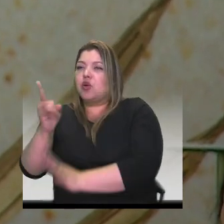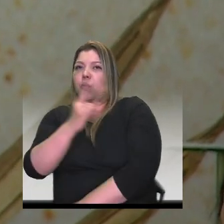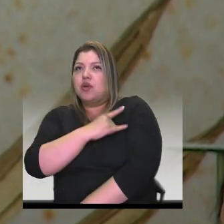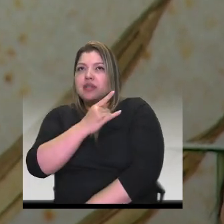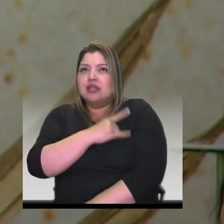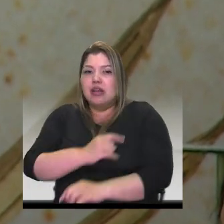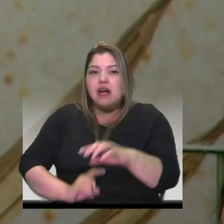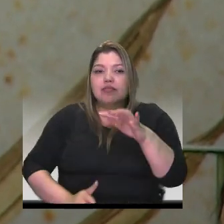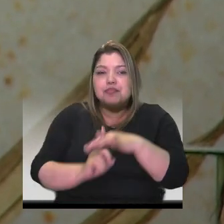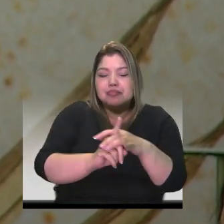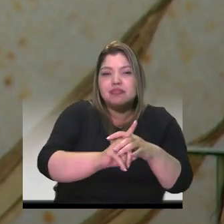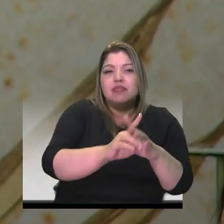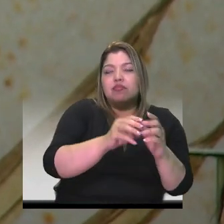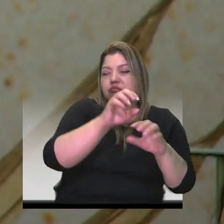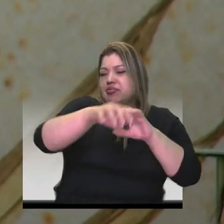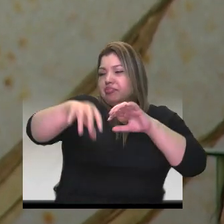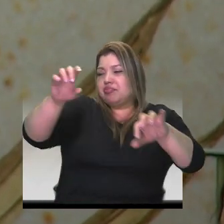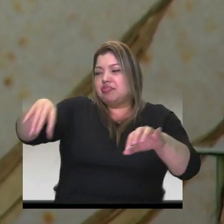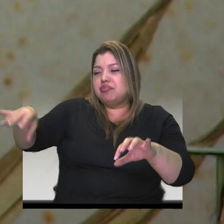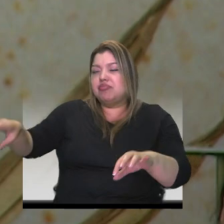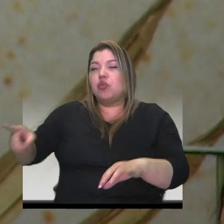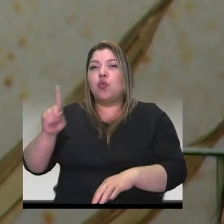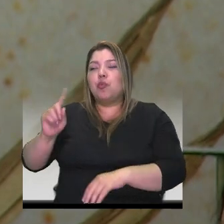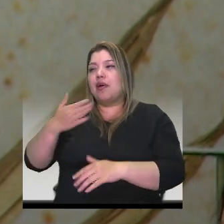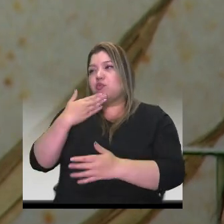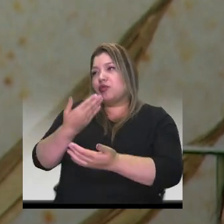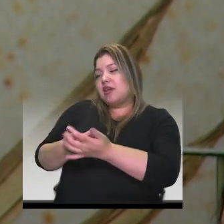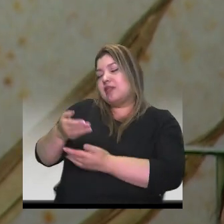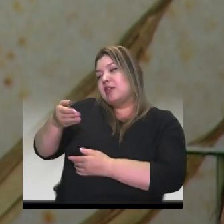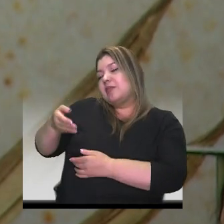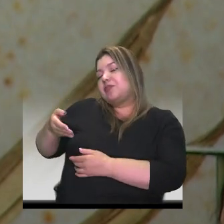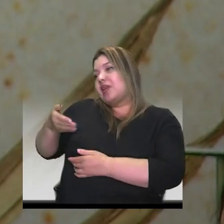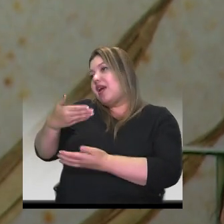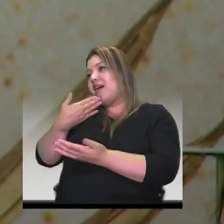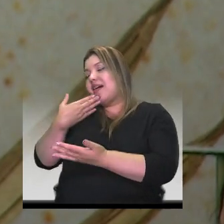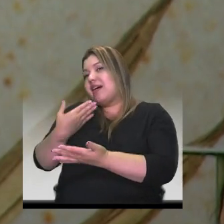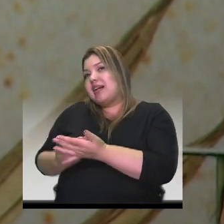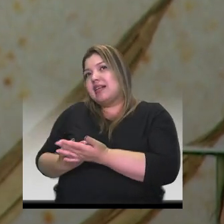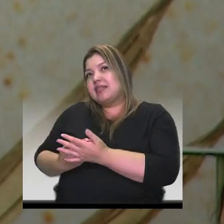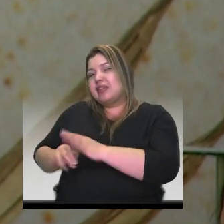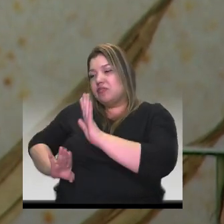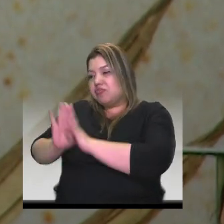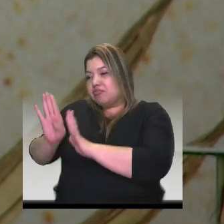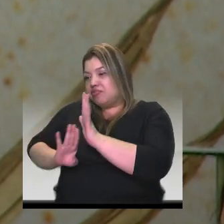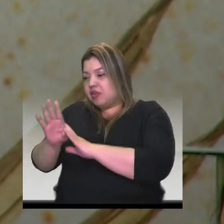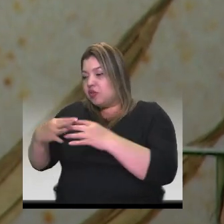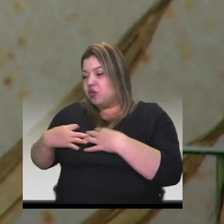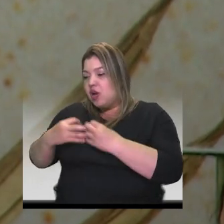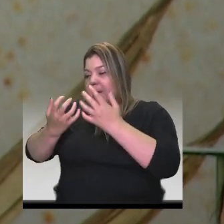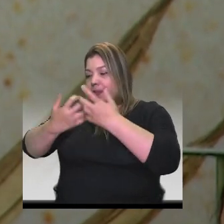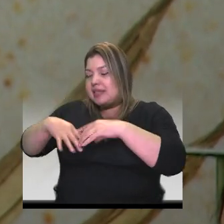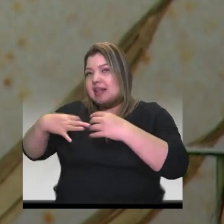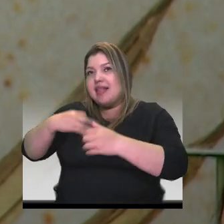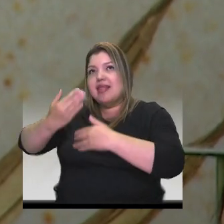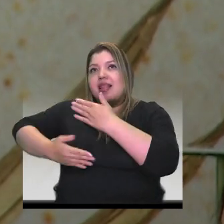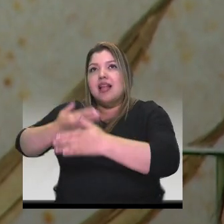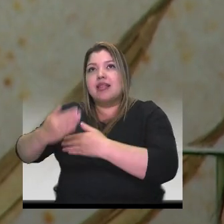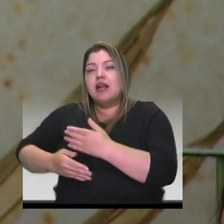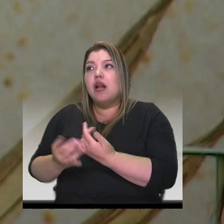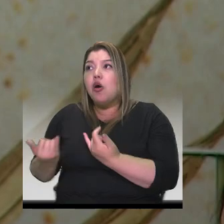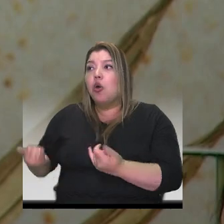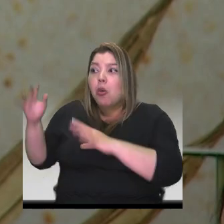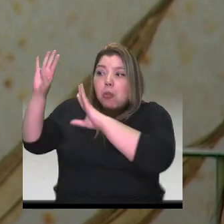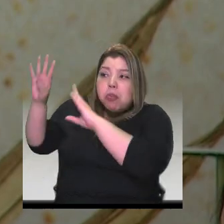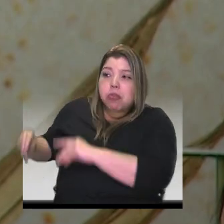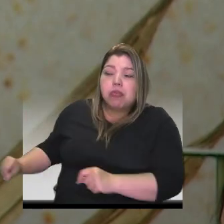al desarrollo de las textileras más famosas del país, que ya hoy no existen. Y no estamos